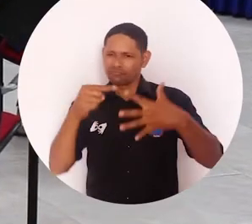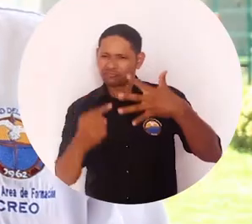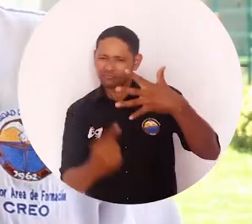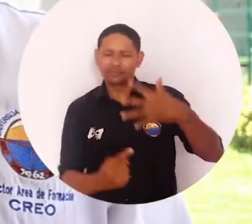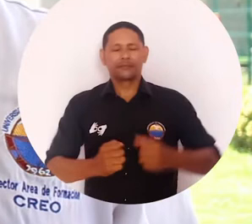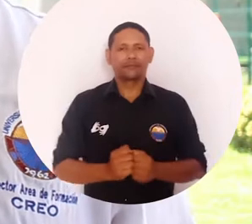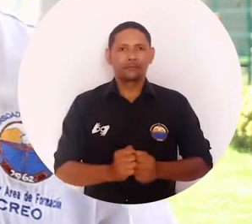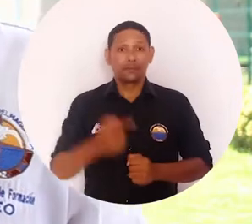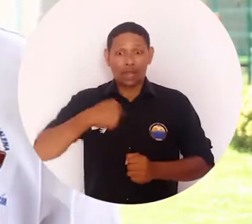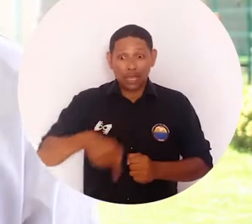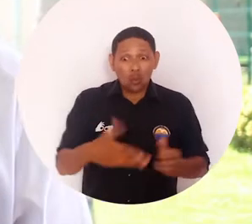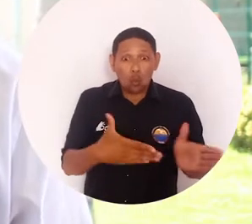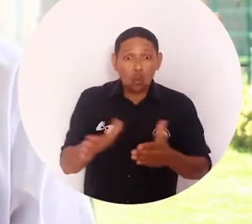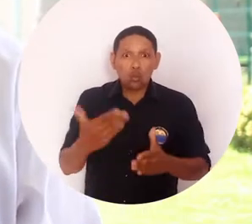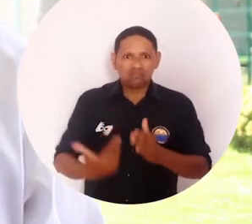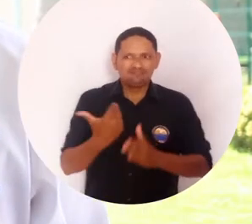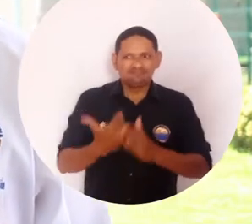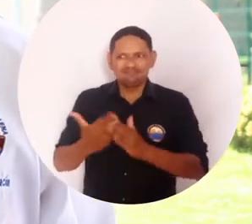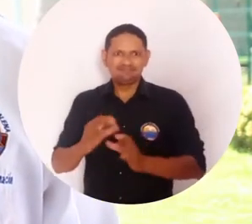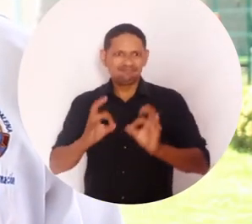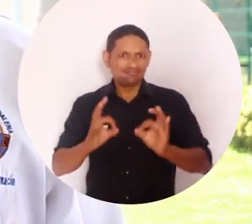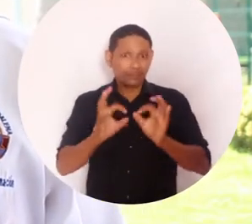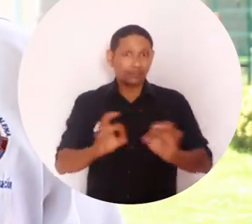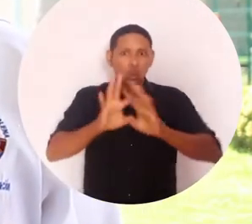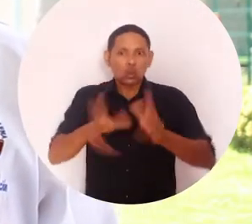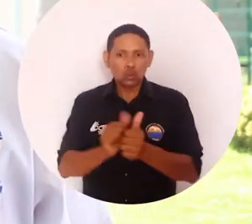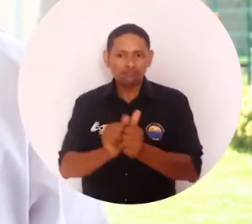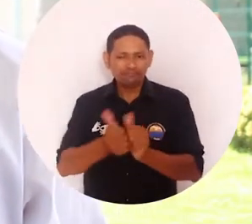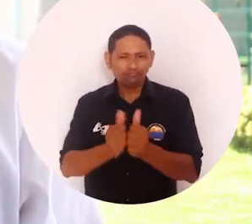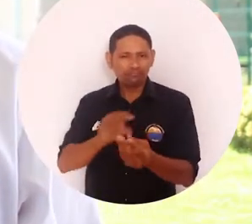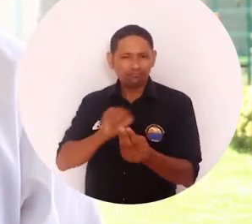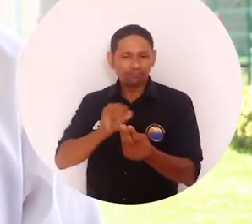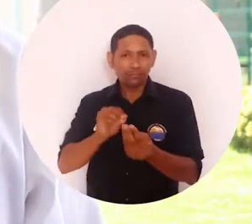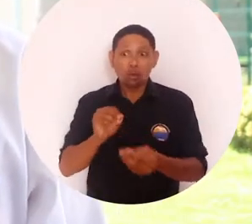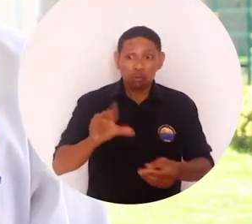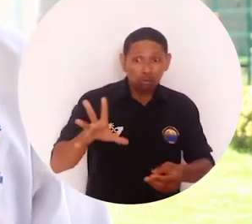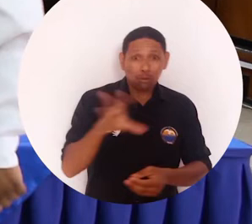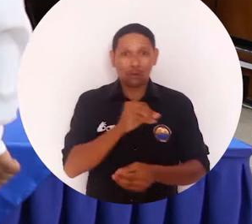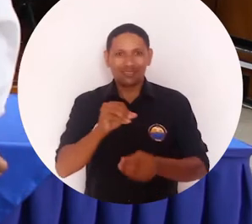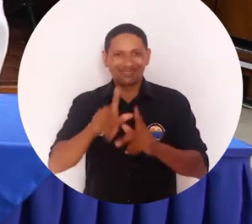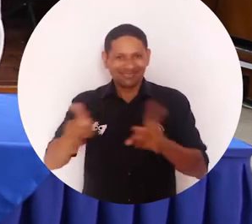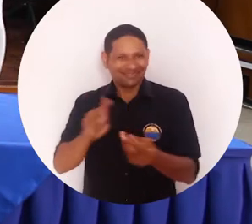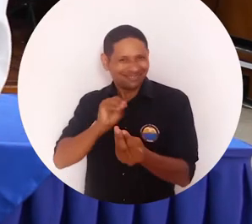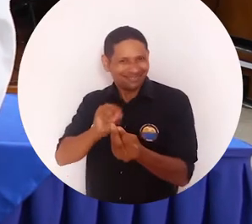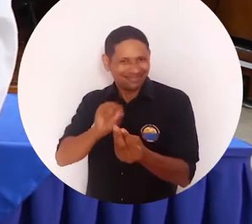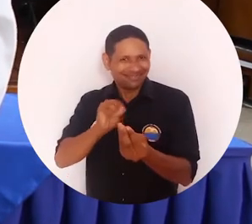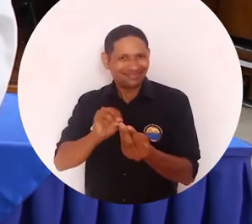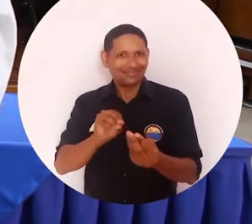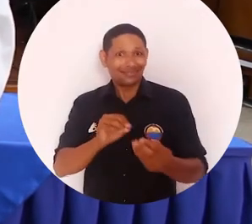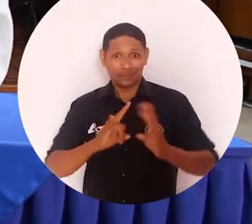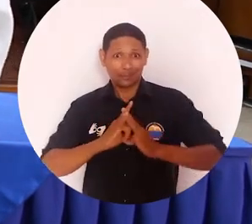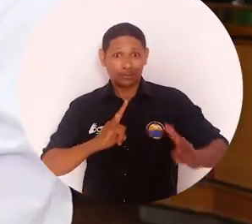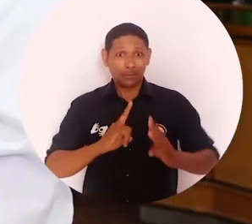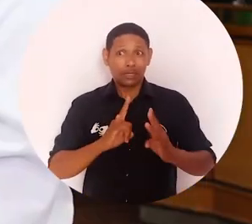otros. Hicimos este curso de actualización en entrenamiento deportivo para todos los instructores de la Universidad del Magdalena, ya que es